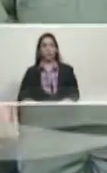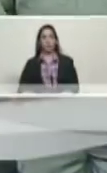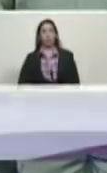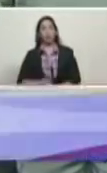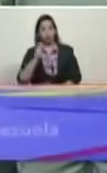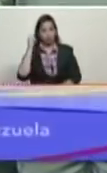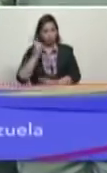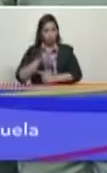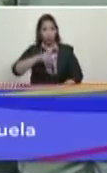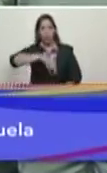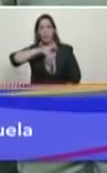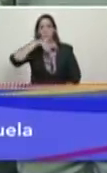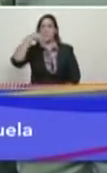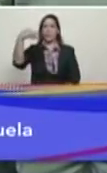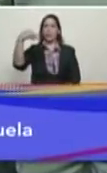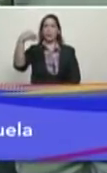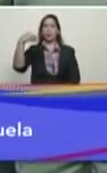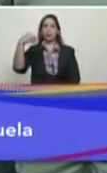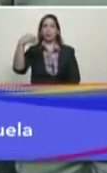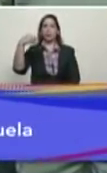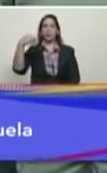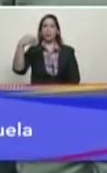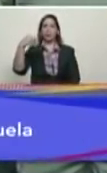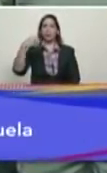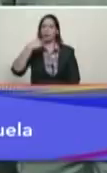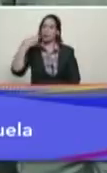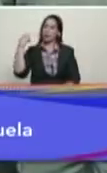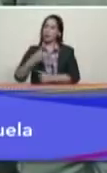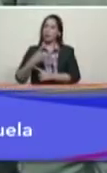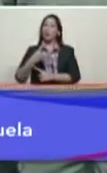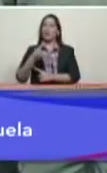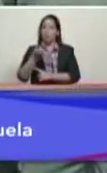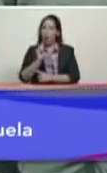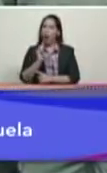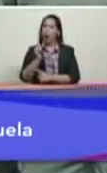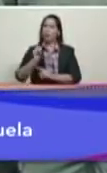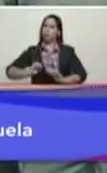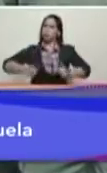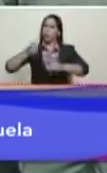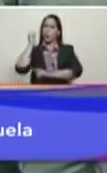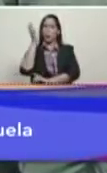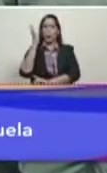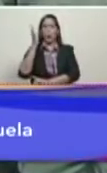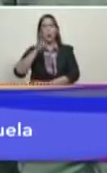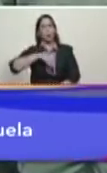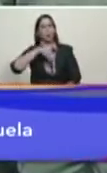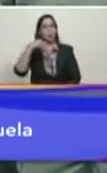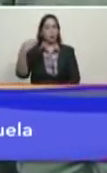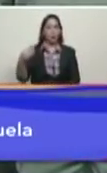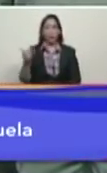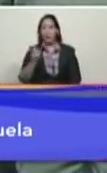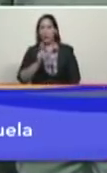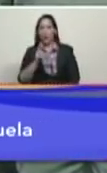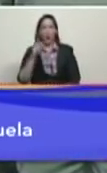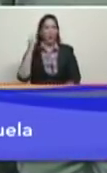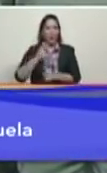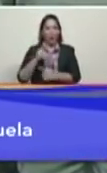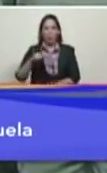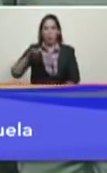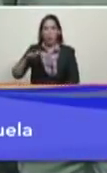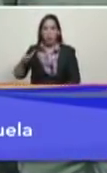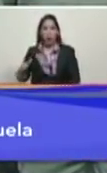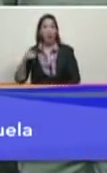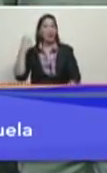espíritu que marca este acto. El espíritu irreductible de una Fuerza